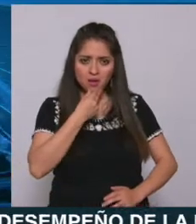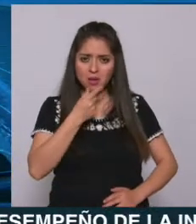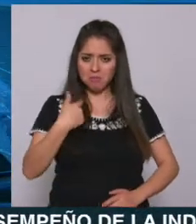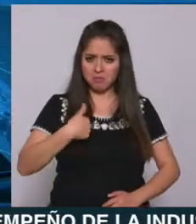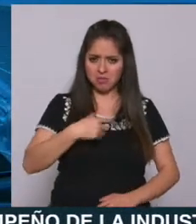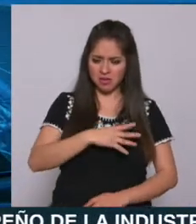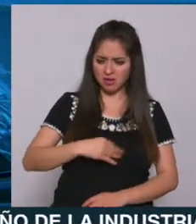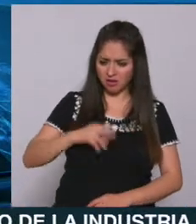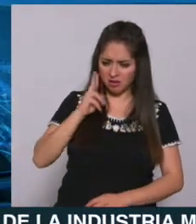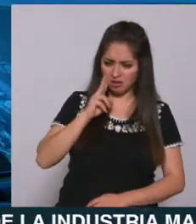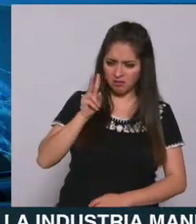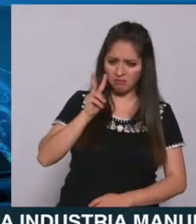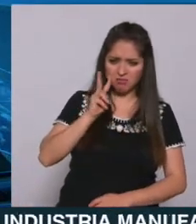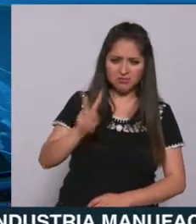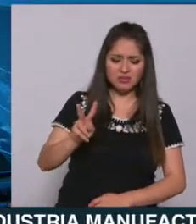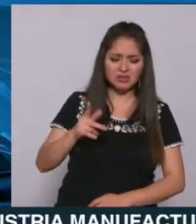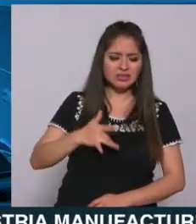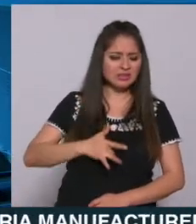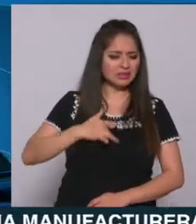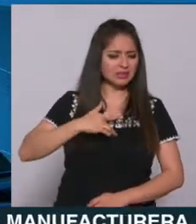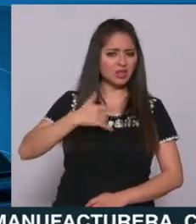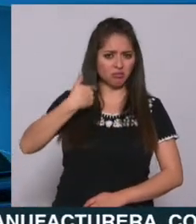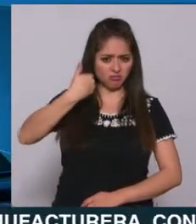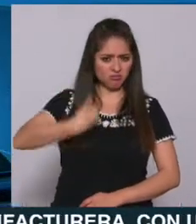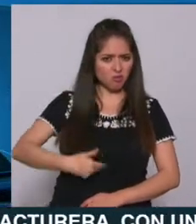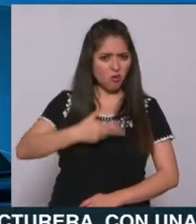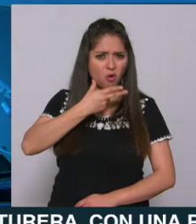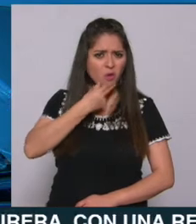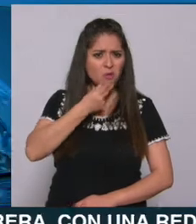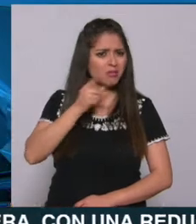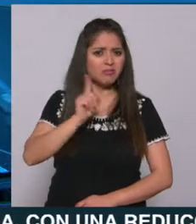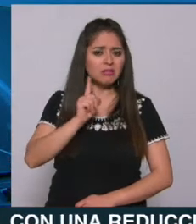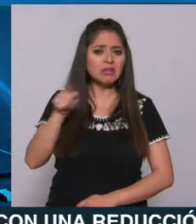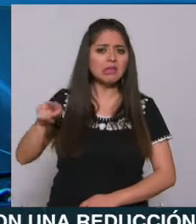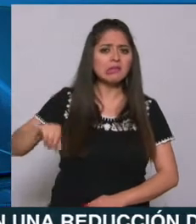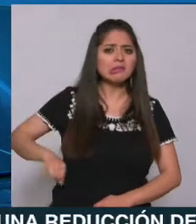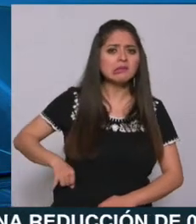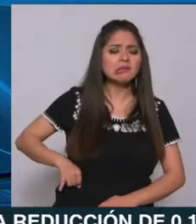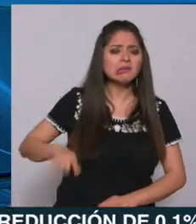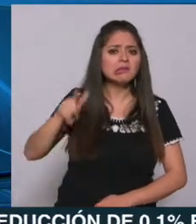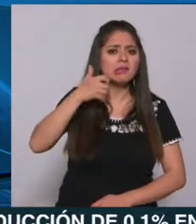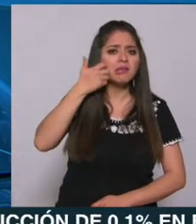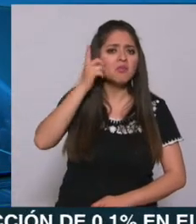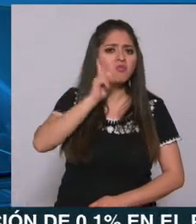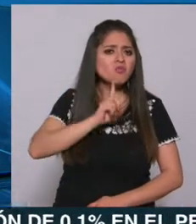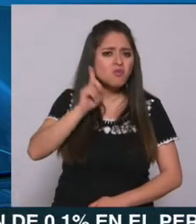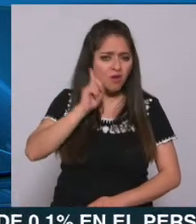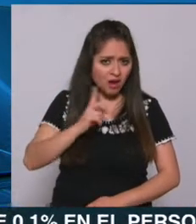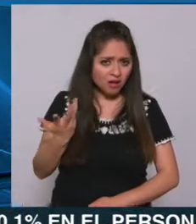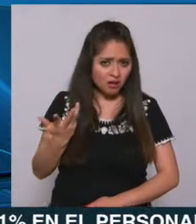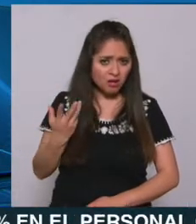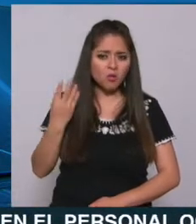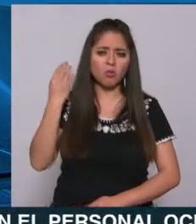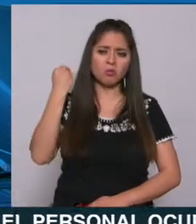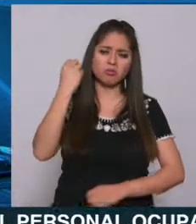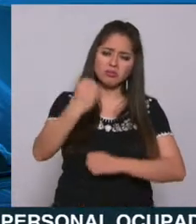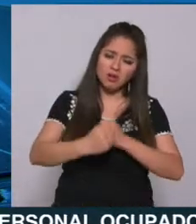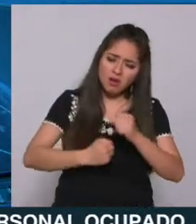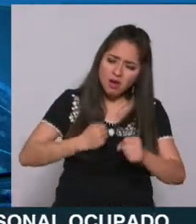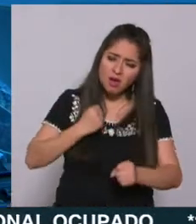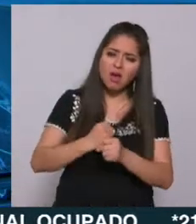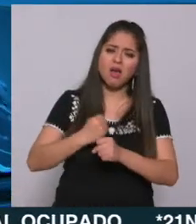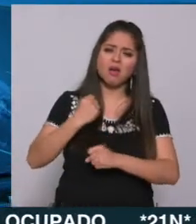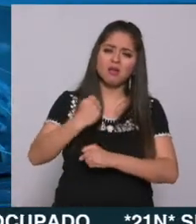género, sino con el género contrario. Y durante muchos años estuvimos